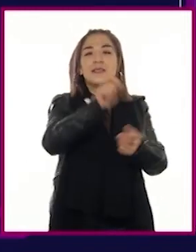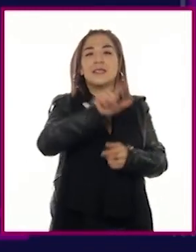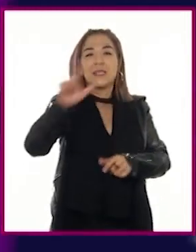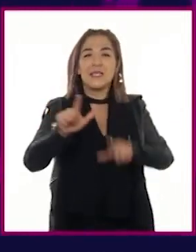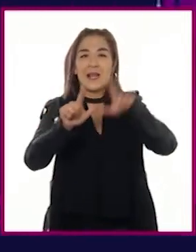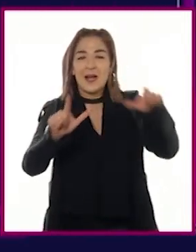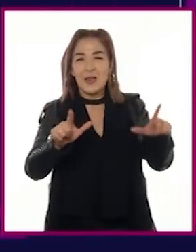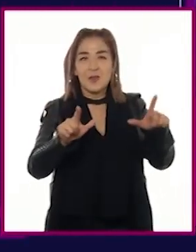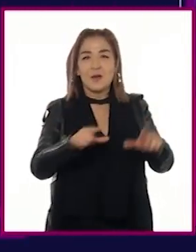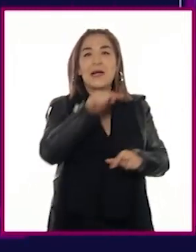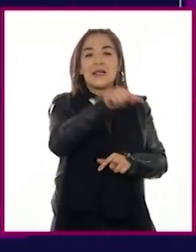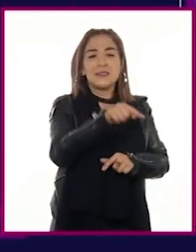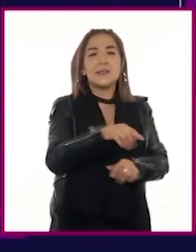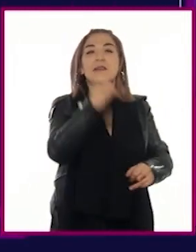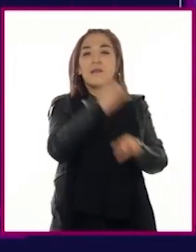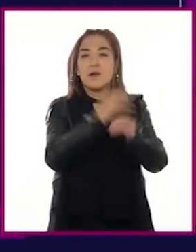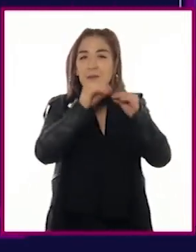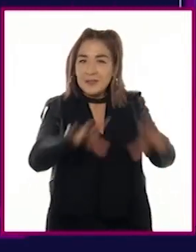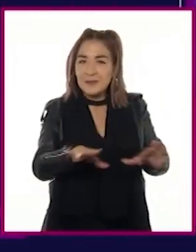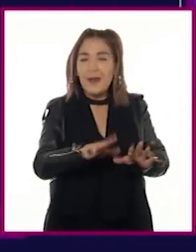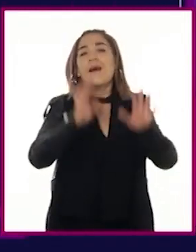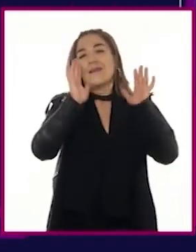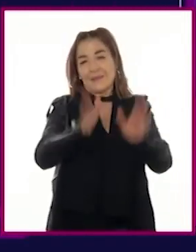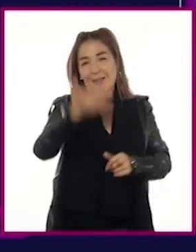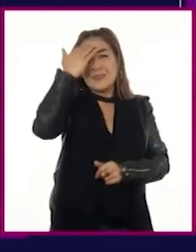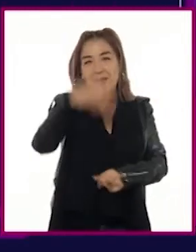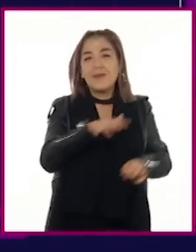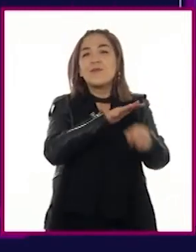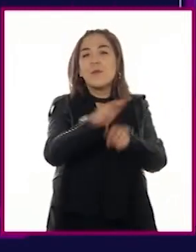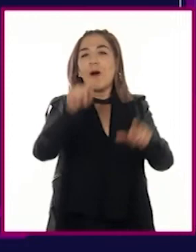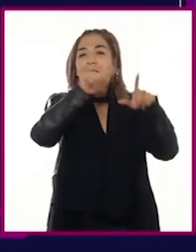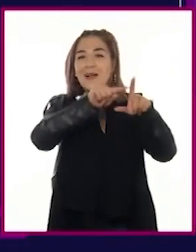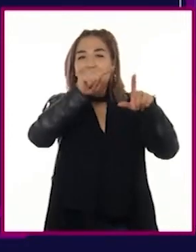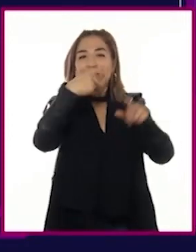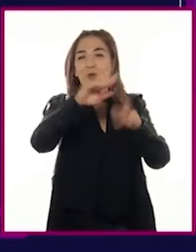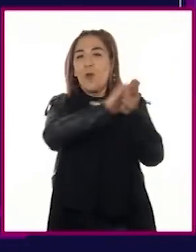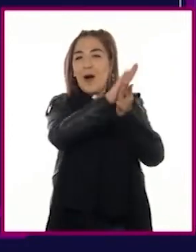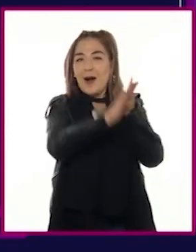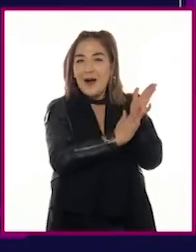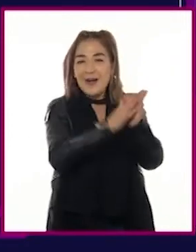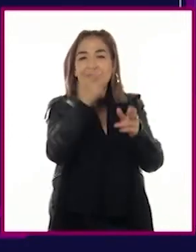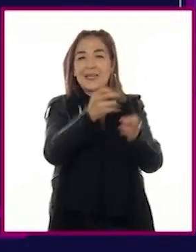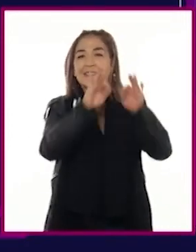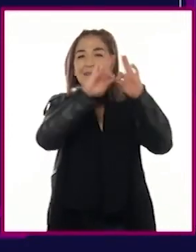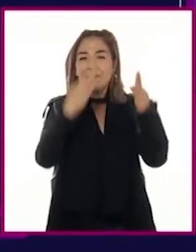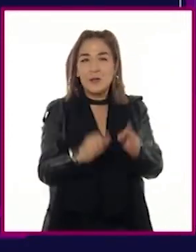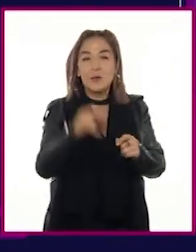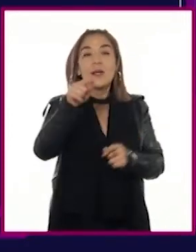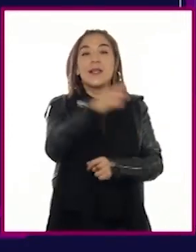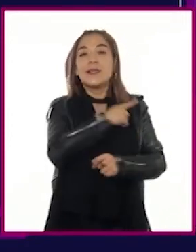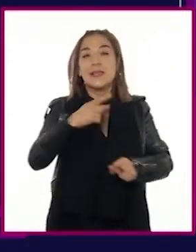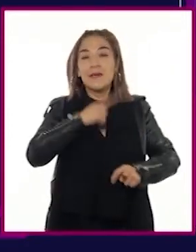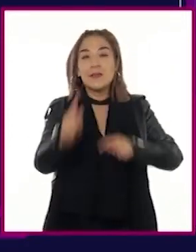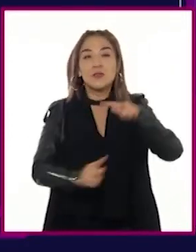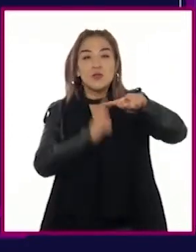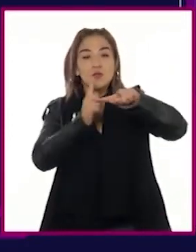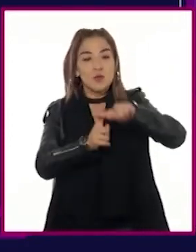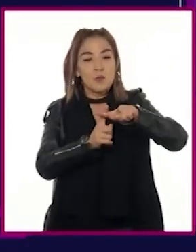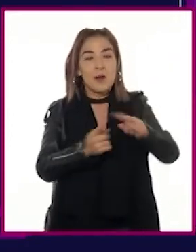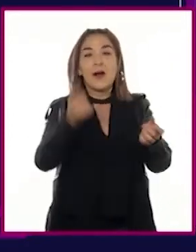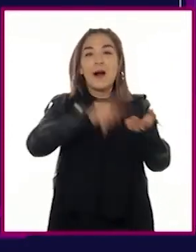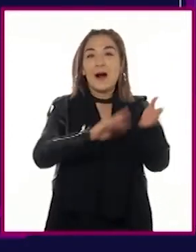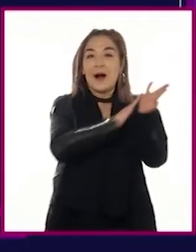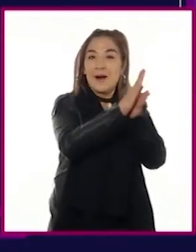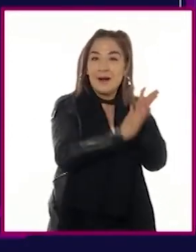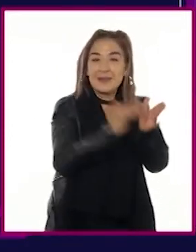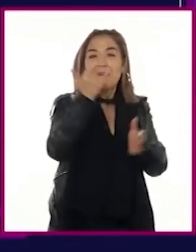Con esta información ya se puede determinar el área de la figura. Para ello, se considera la suma del área del rectángulo y la